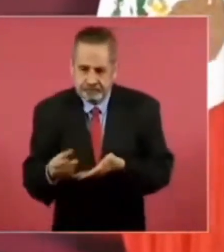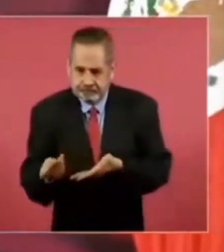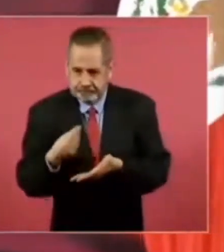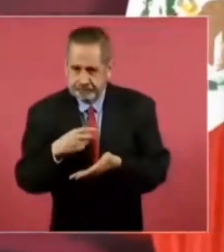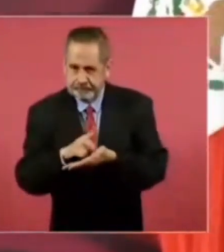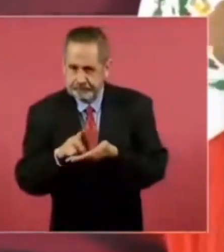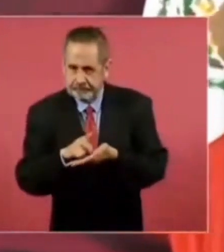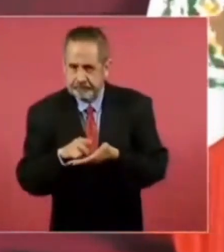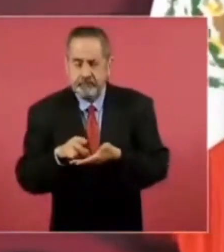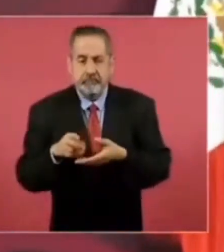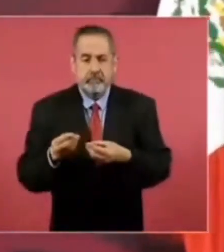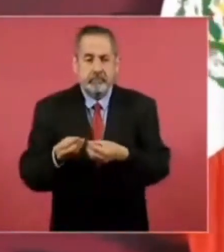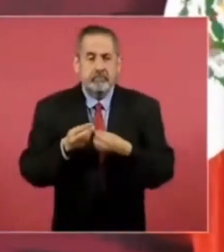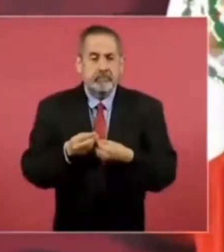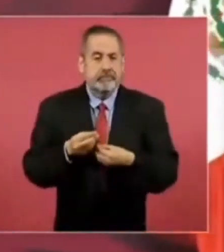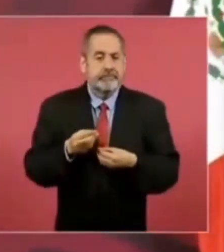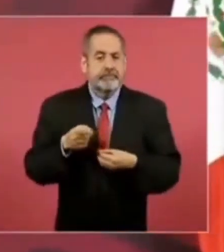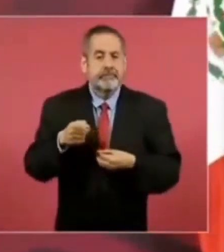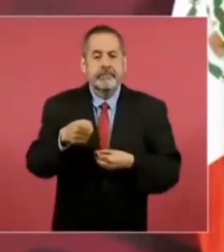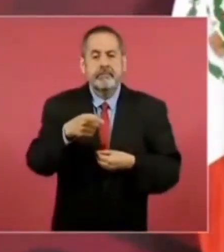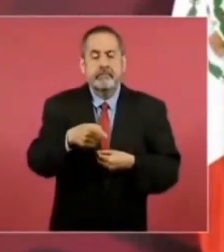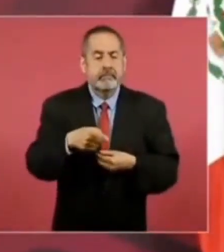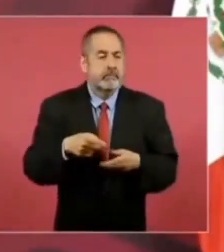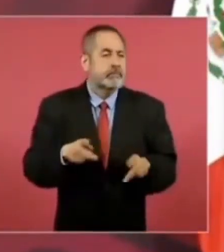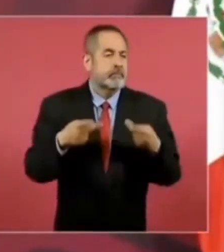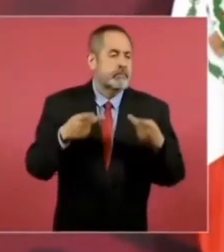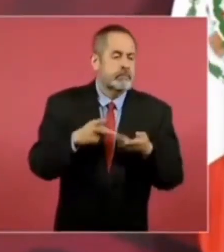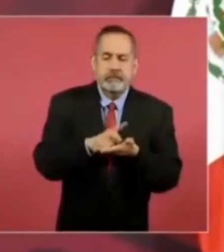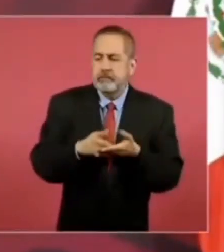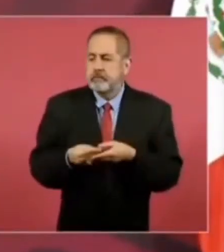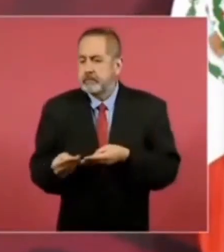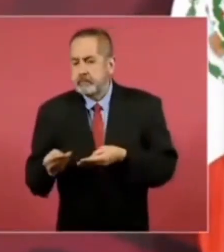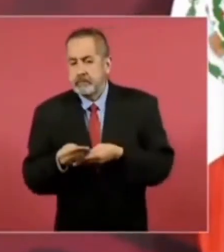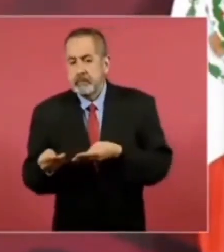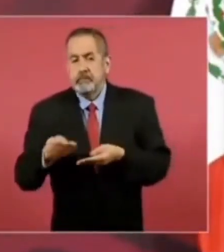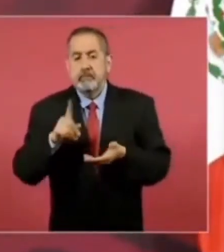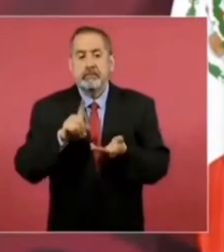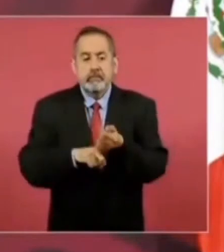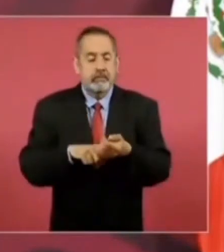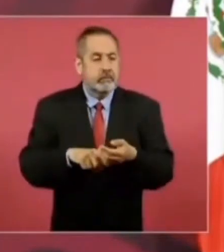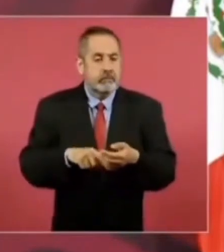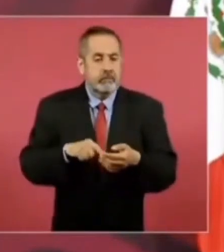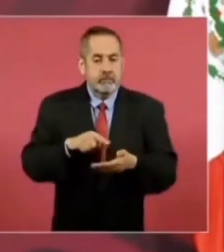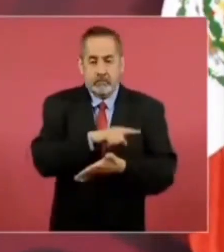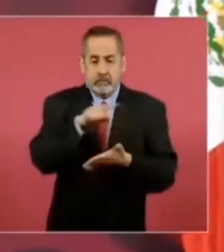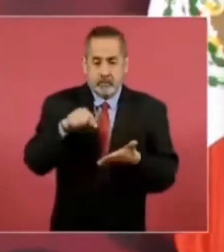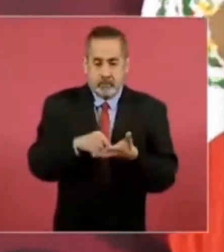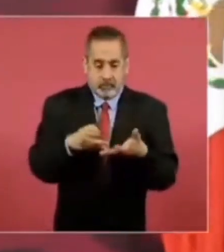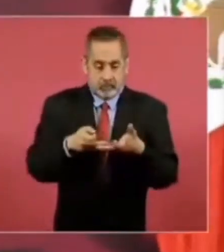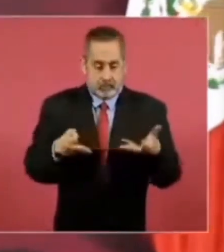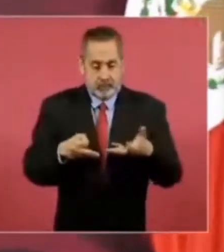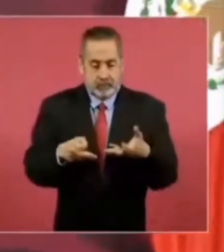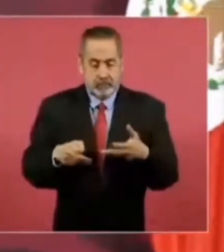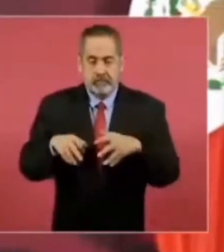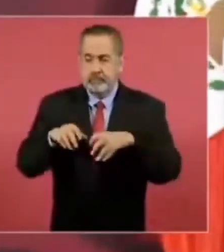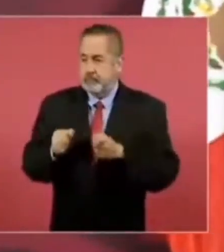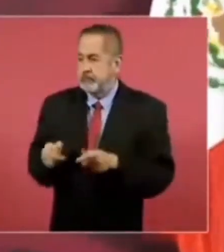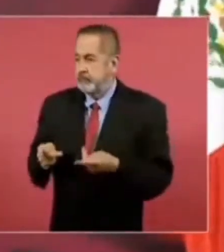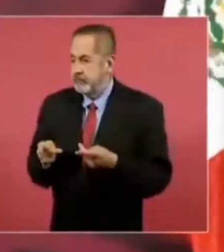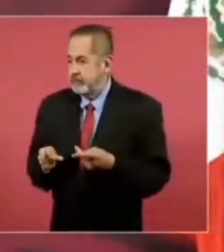a alguien que estaba vendiendo droga en un territorio que pertenecía a otra